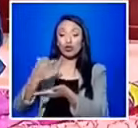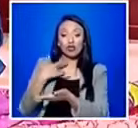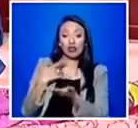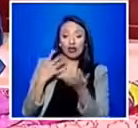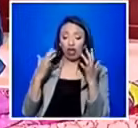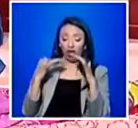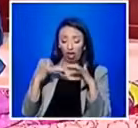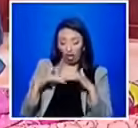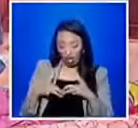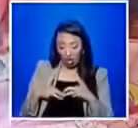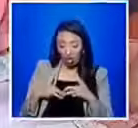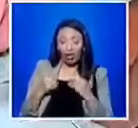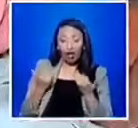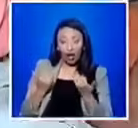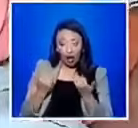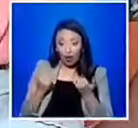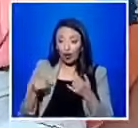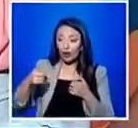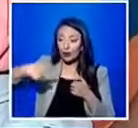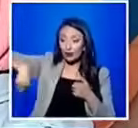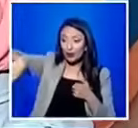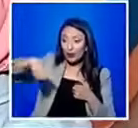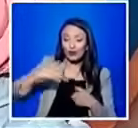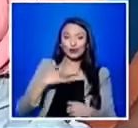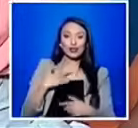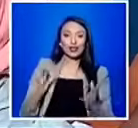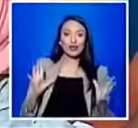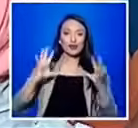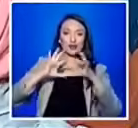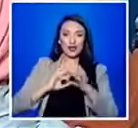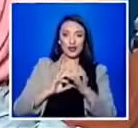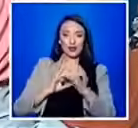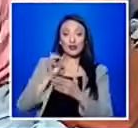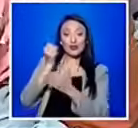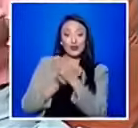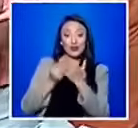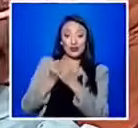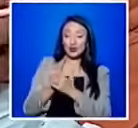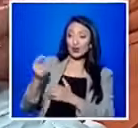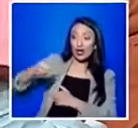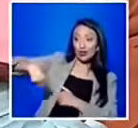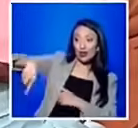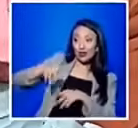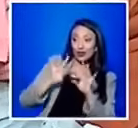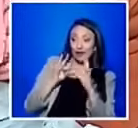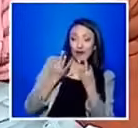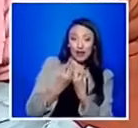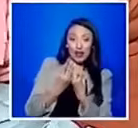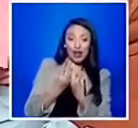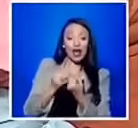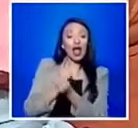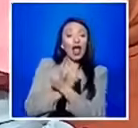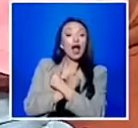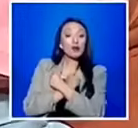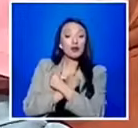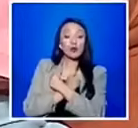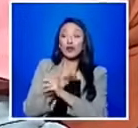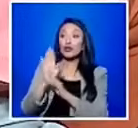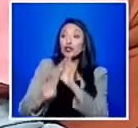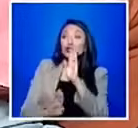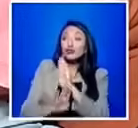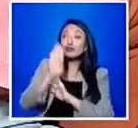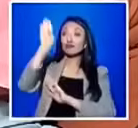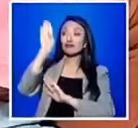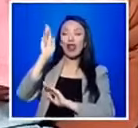fuerzas. Ahora se sienten firmes y unidos en una lucha que es de todos, en la que la principal arma es el amor y cuya victoria será la